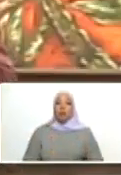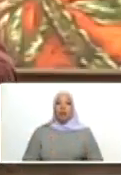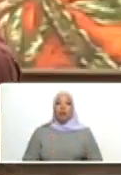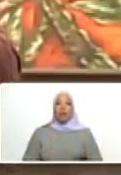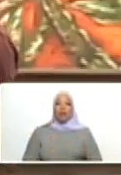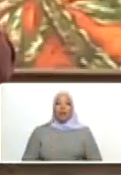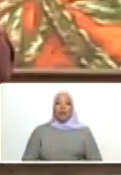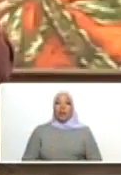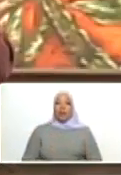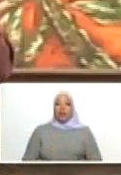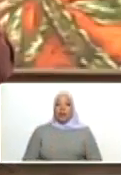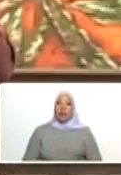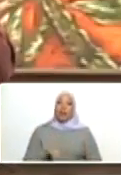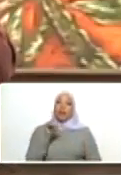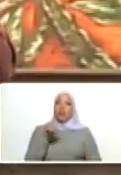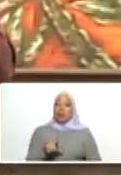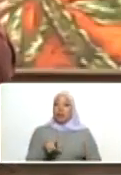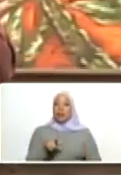Totalmente orgulloso.